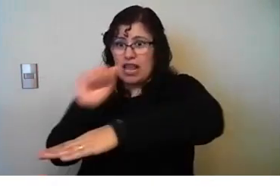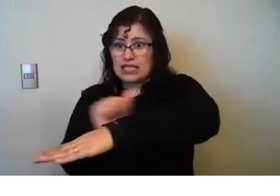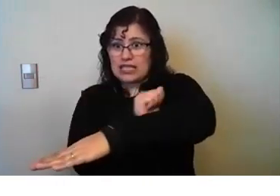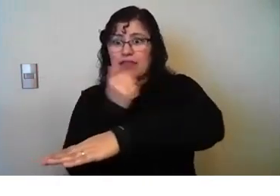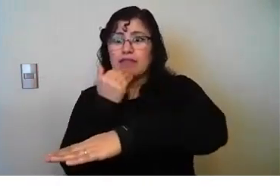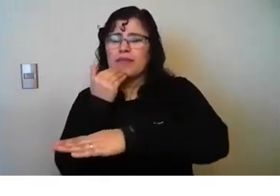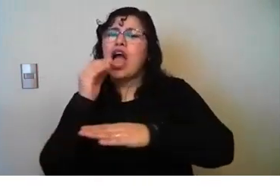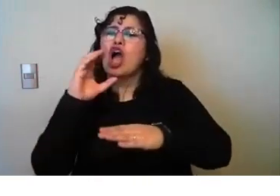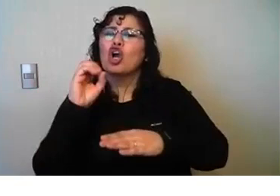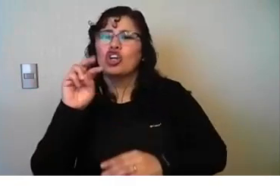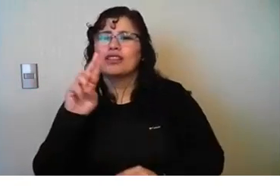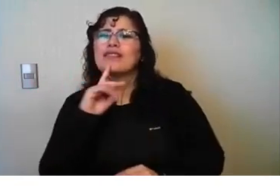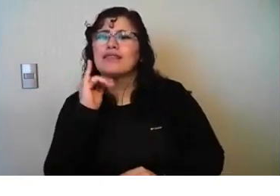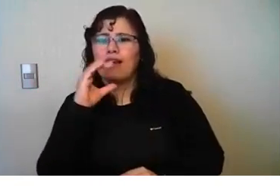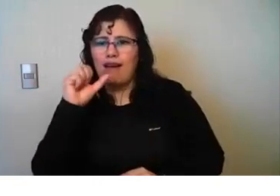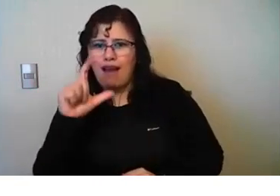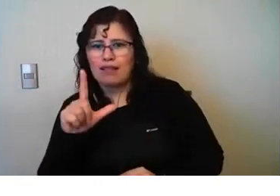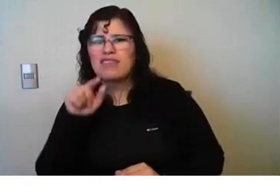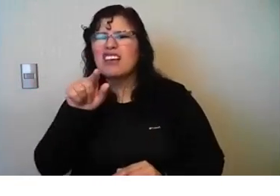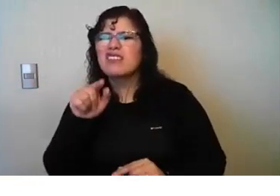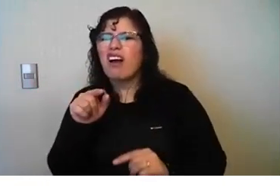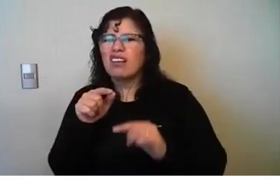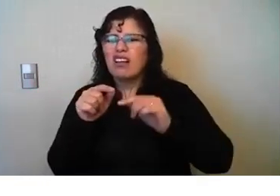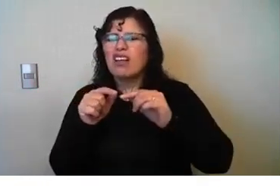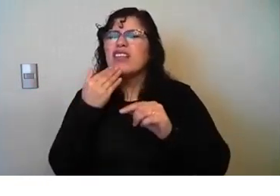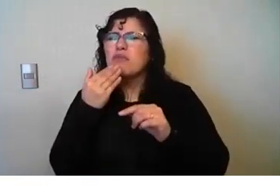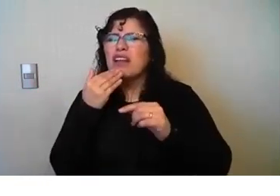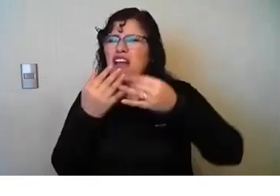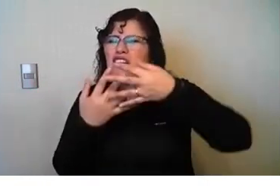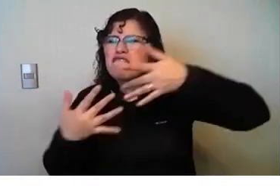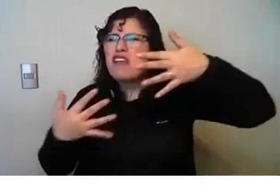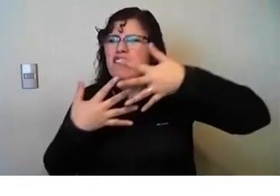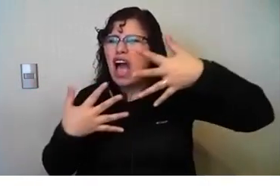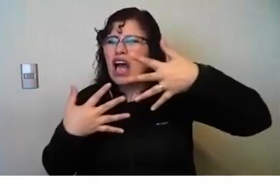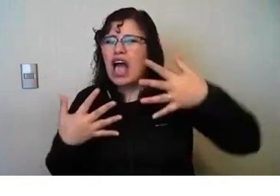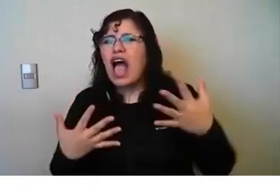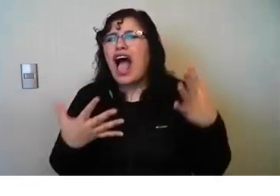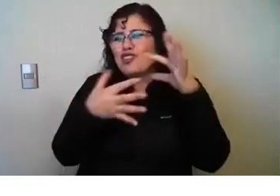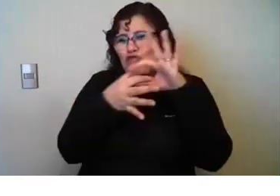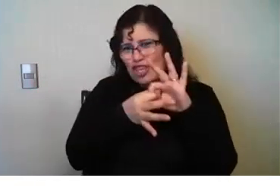fibras consideradas de asociación según la clasificación que vimos ayer.